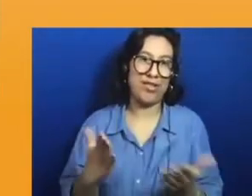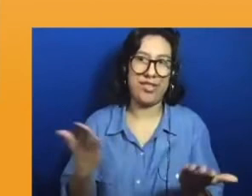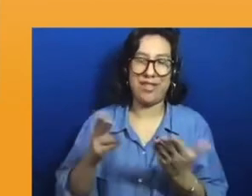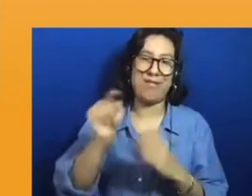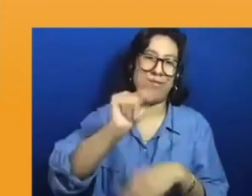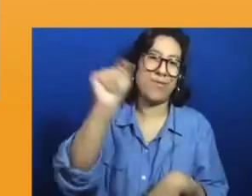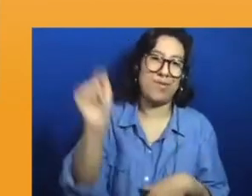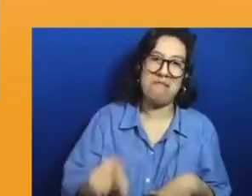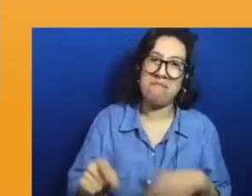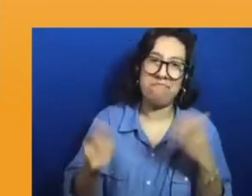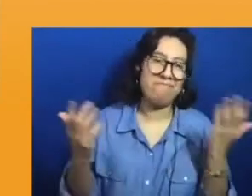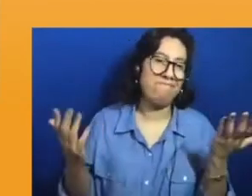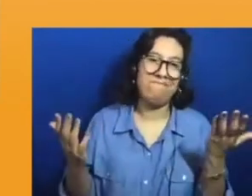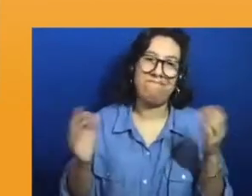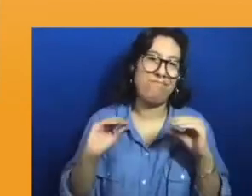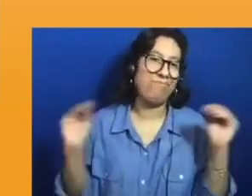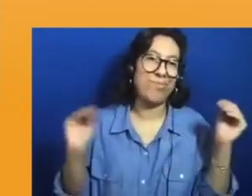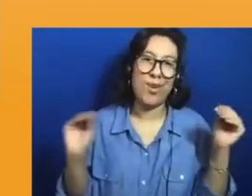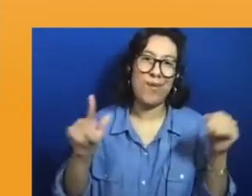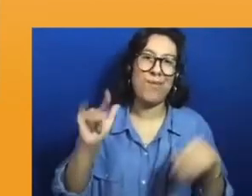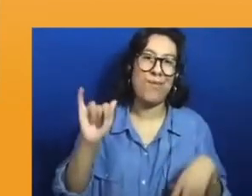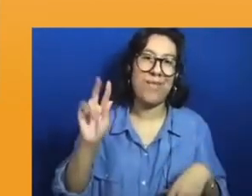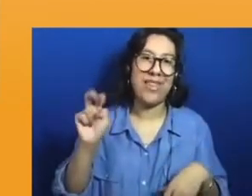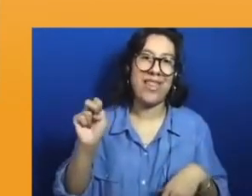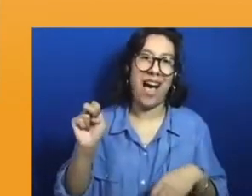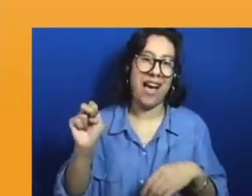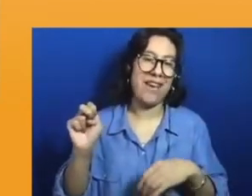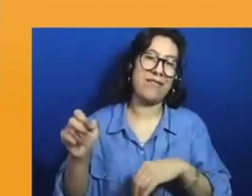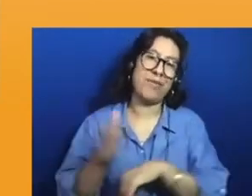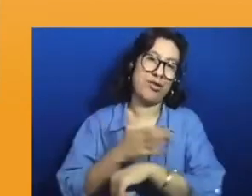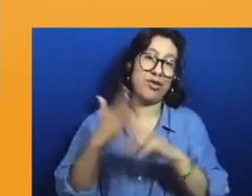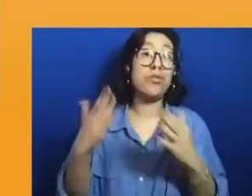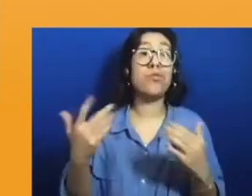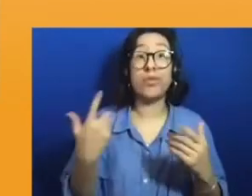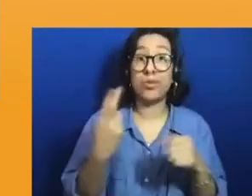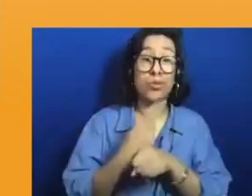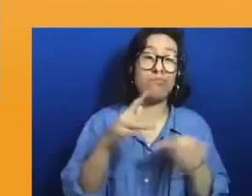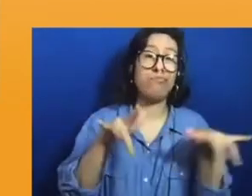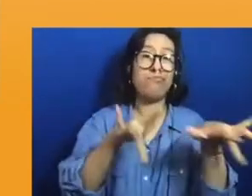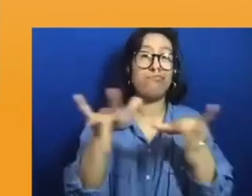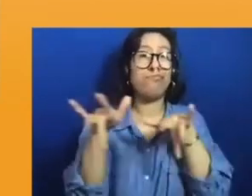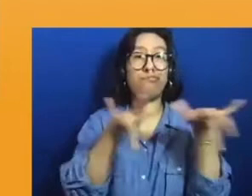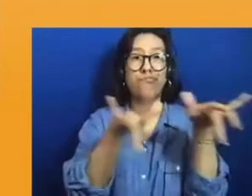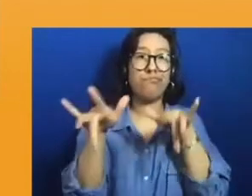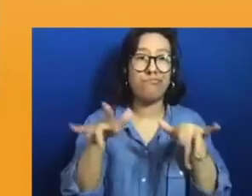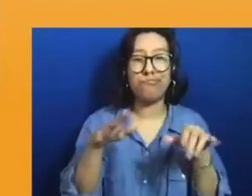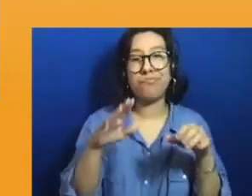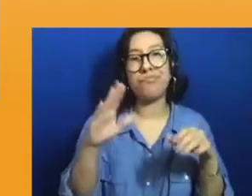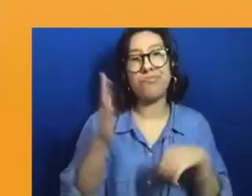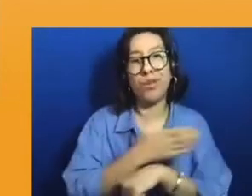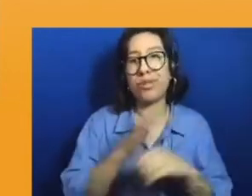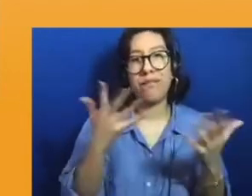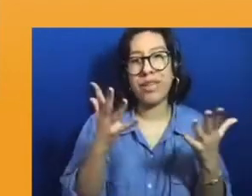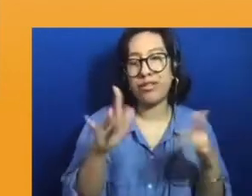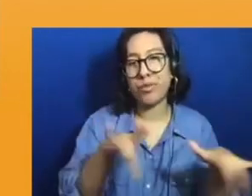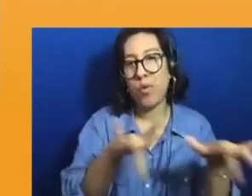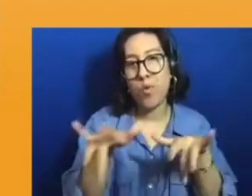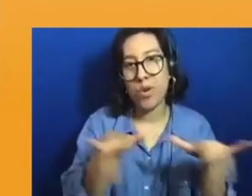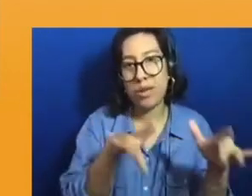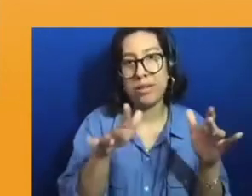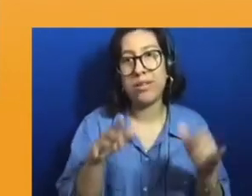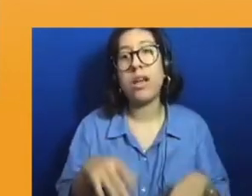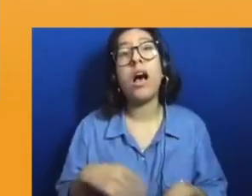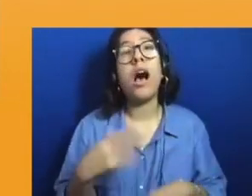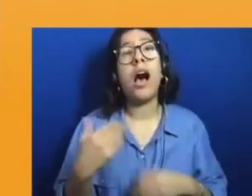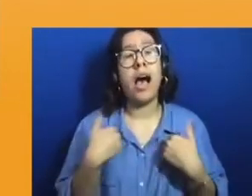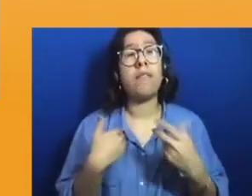Tucson. Entonces usamos música grabada, grabada previamente para los performances. Yo tengo a